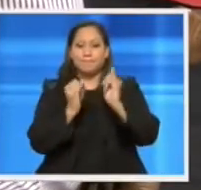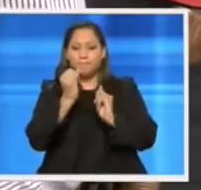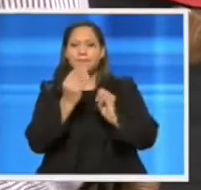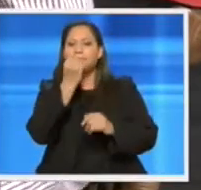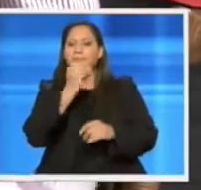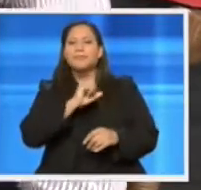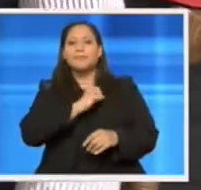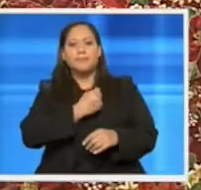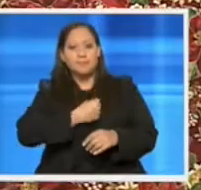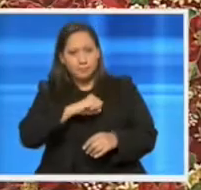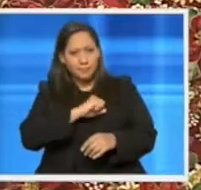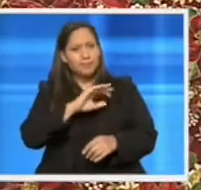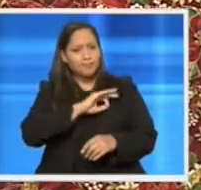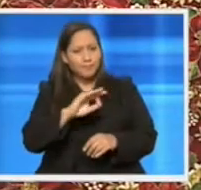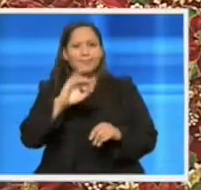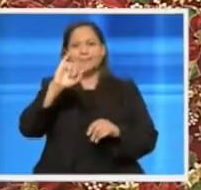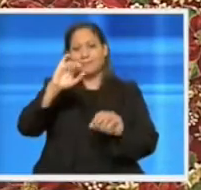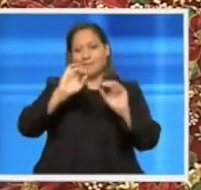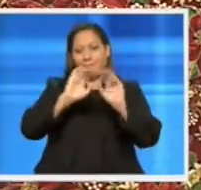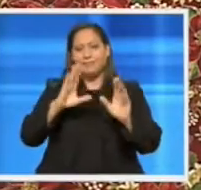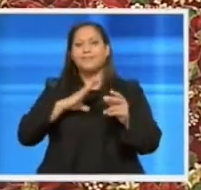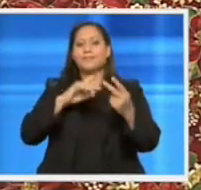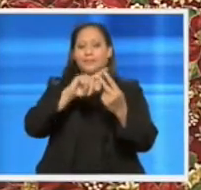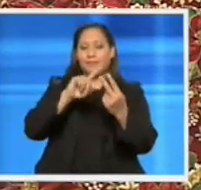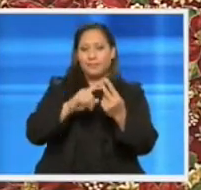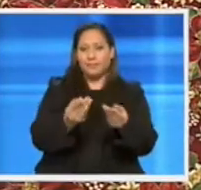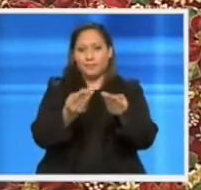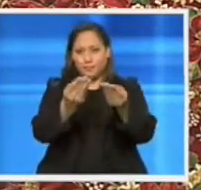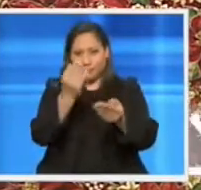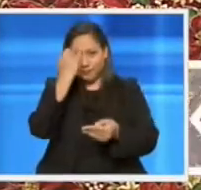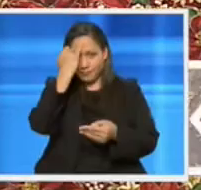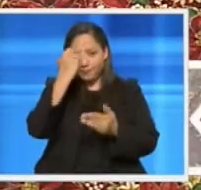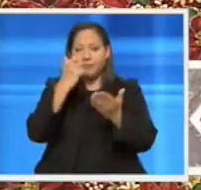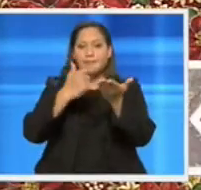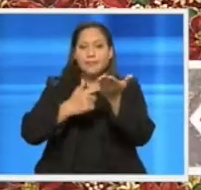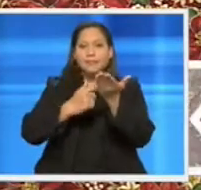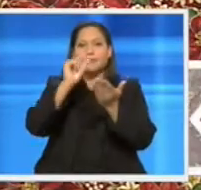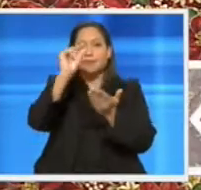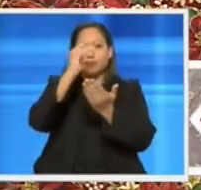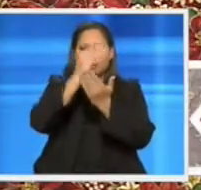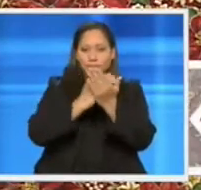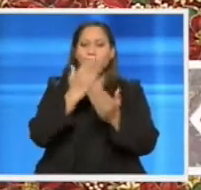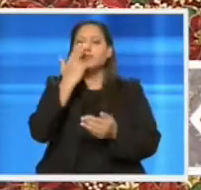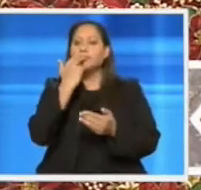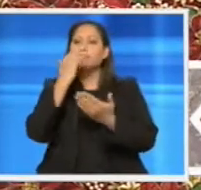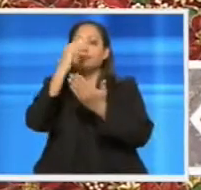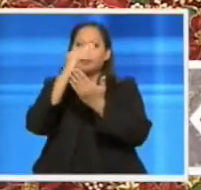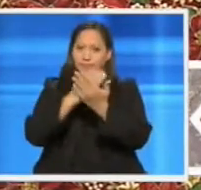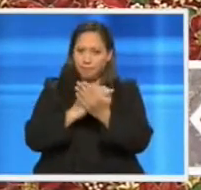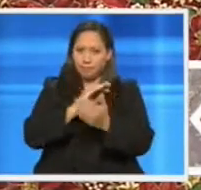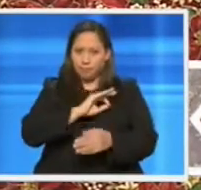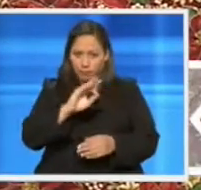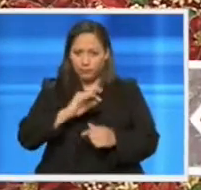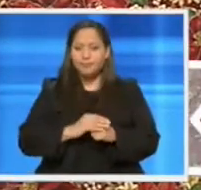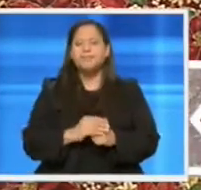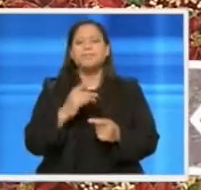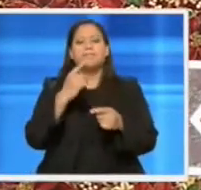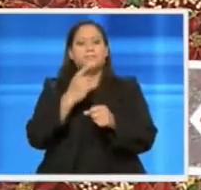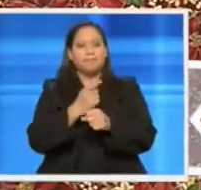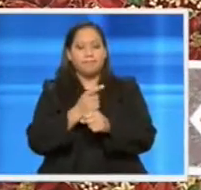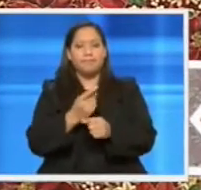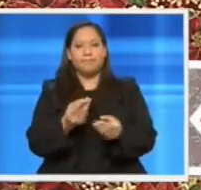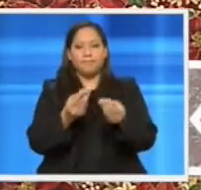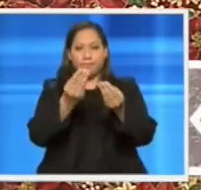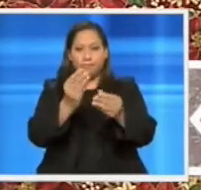¿no? Claro que sí. Ajá. Mira, hay dos propuestas, bajarle a la grasa y bajarle al azúcar. Sí. Y les voy a plantear primero cómo